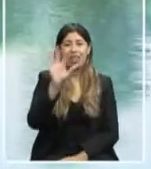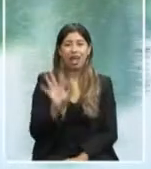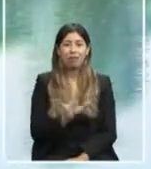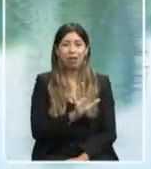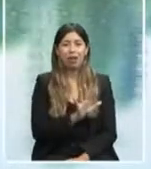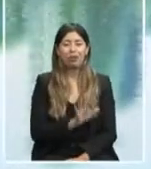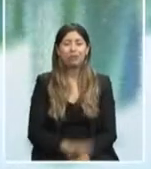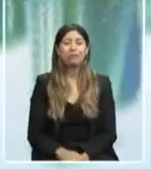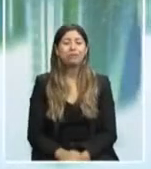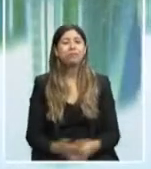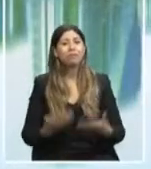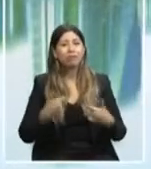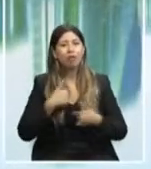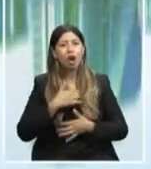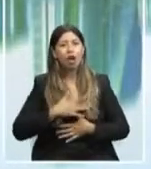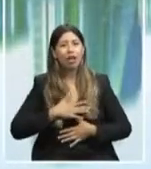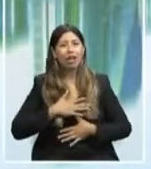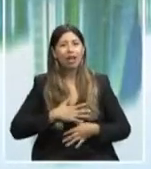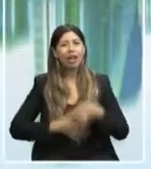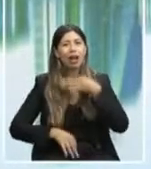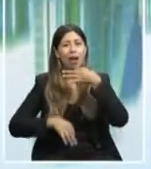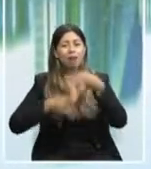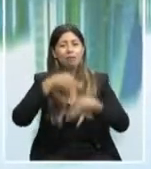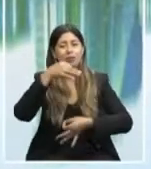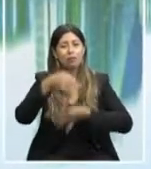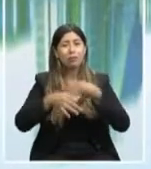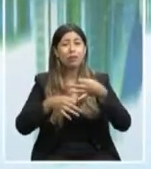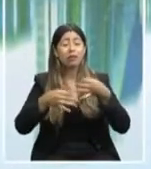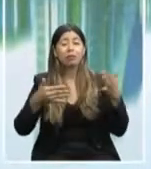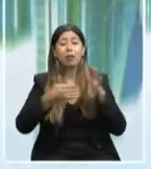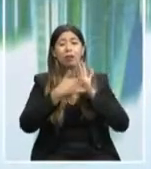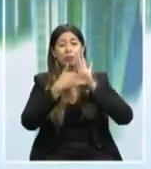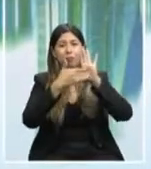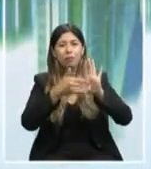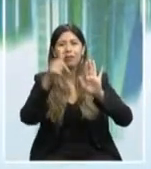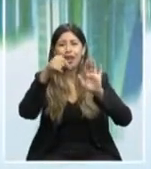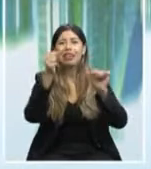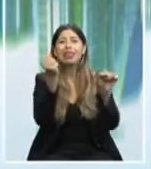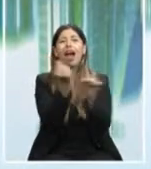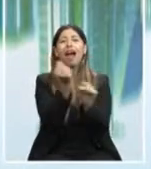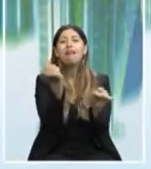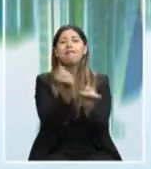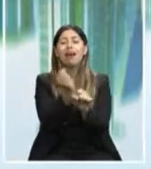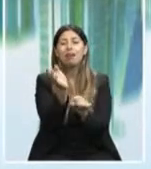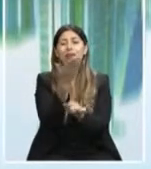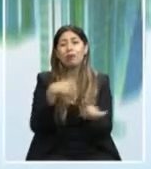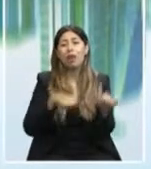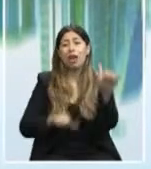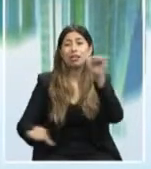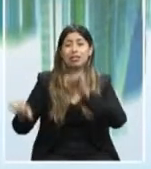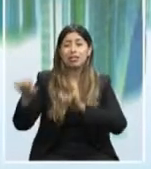Justamente quiero compartirles un trabajo que desde la ciencia